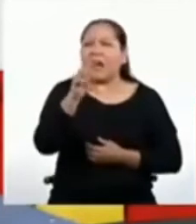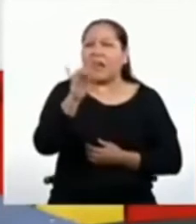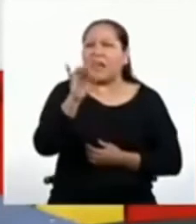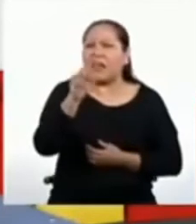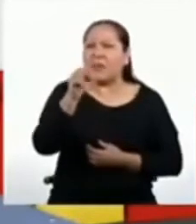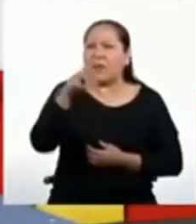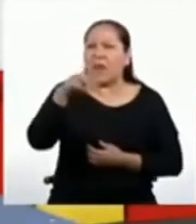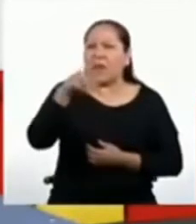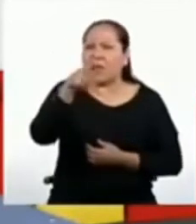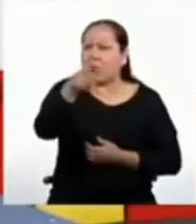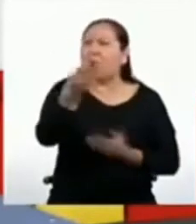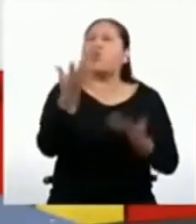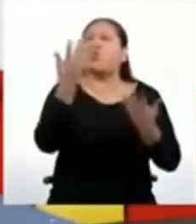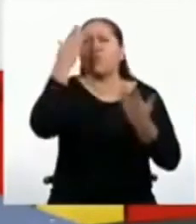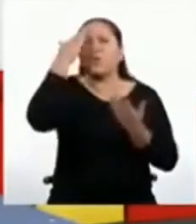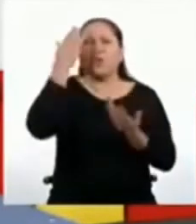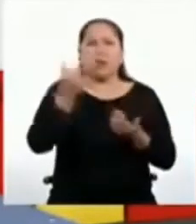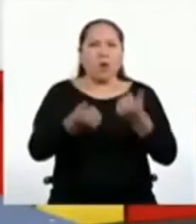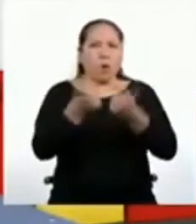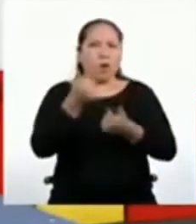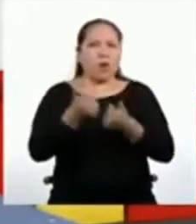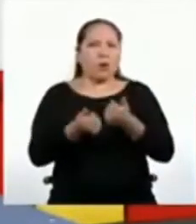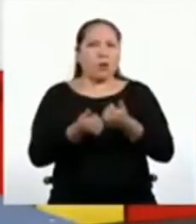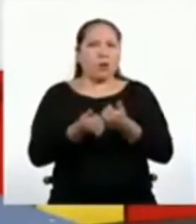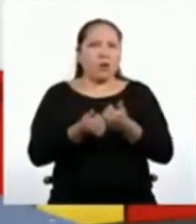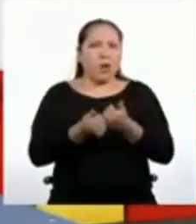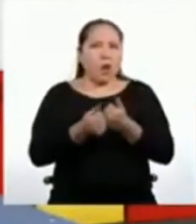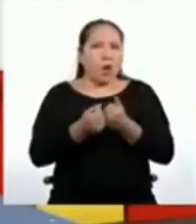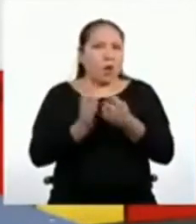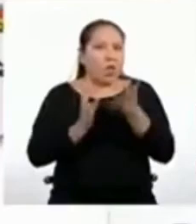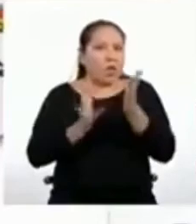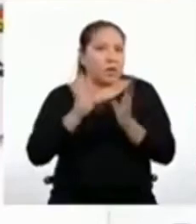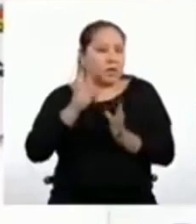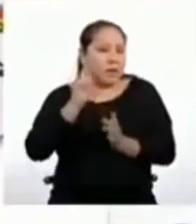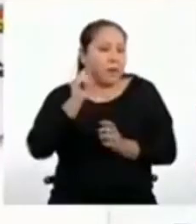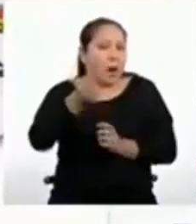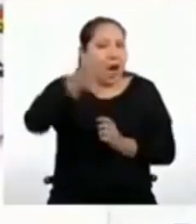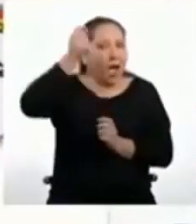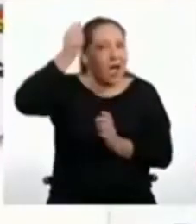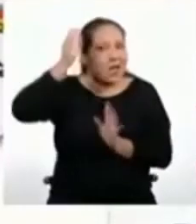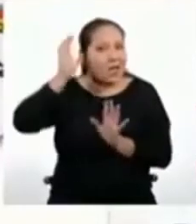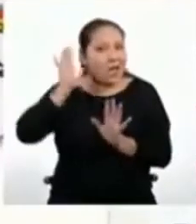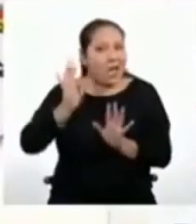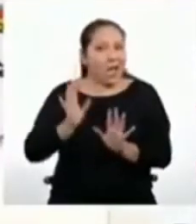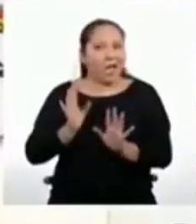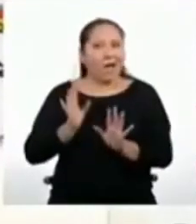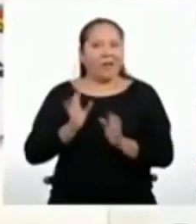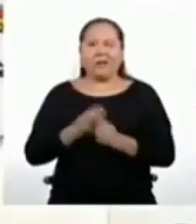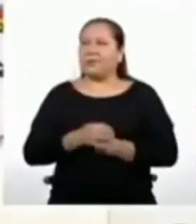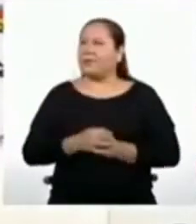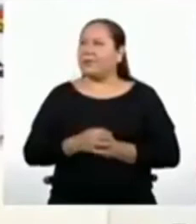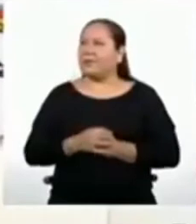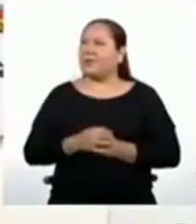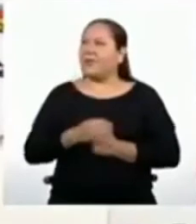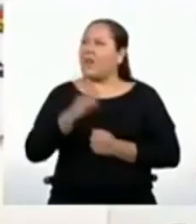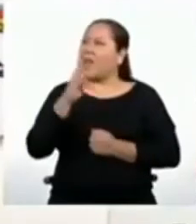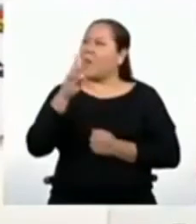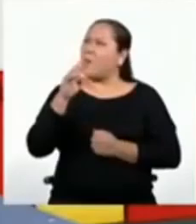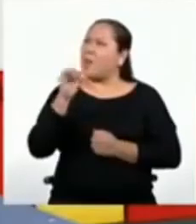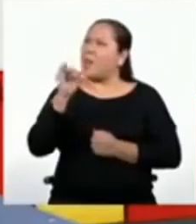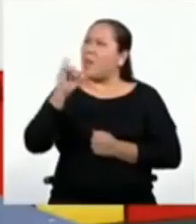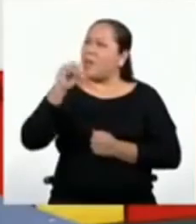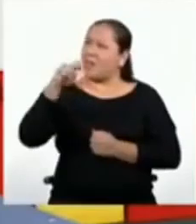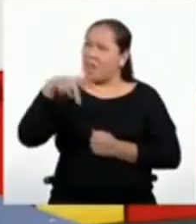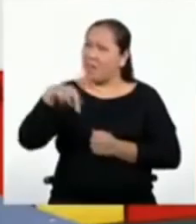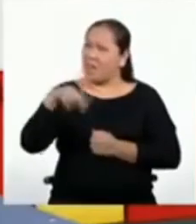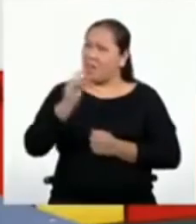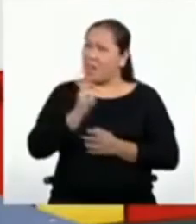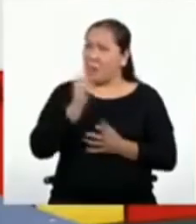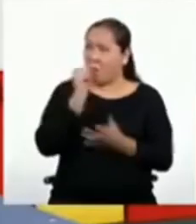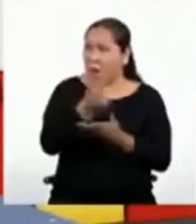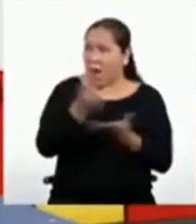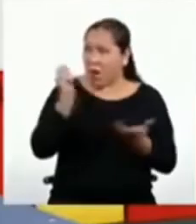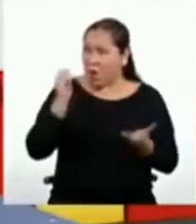eh? ¿O quizás sea cuestión de magia? ¿Qué? ¿Ese Brian Berg es mago?